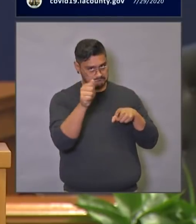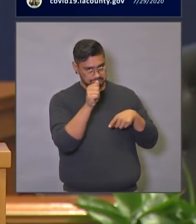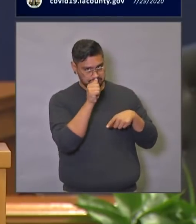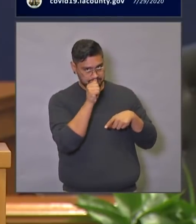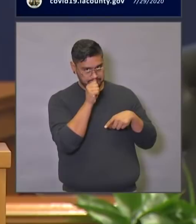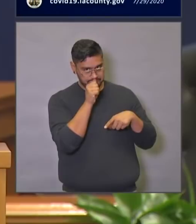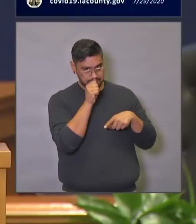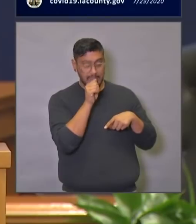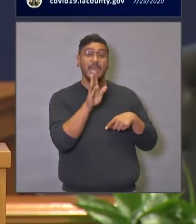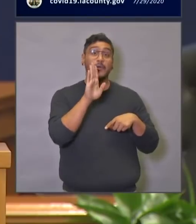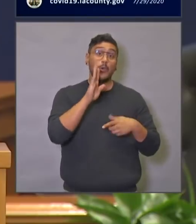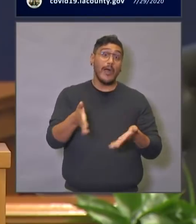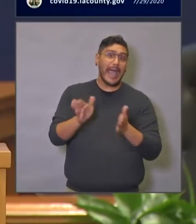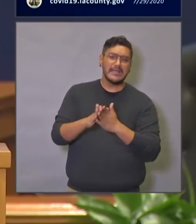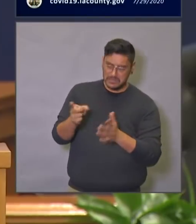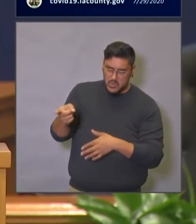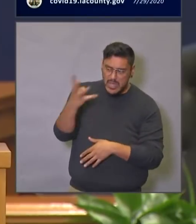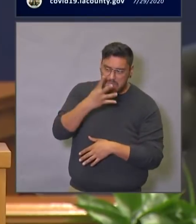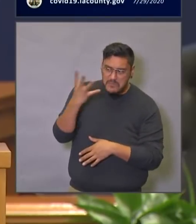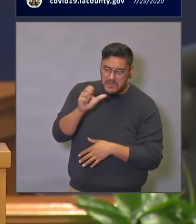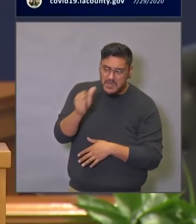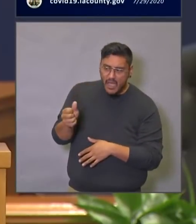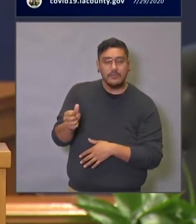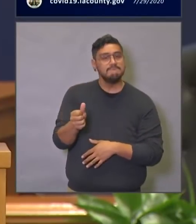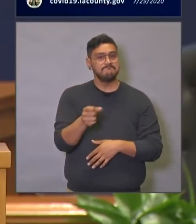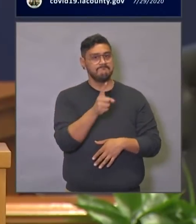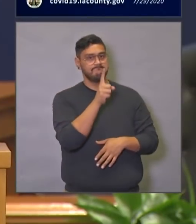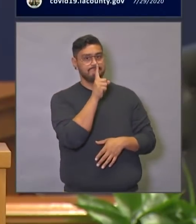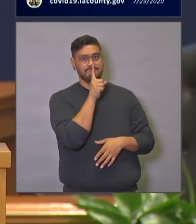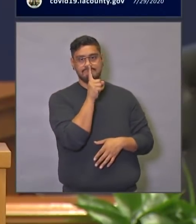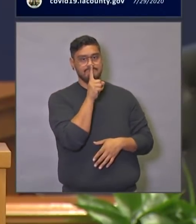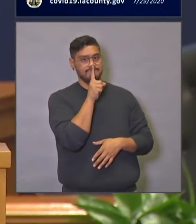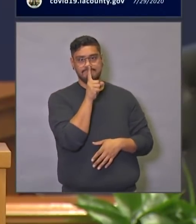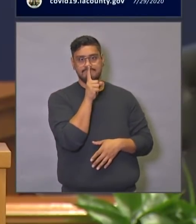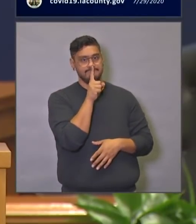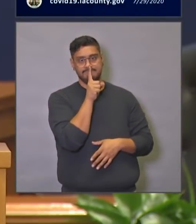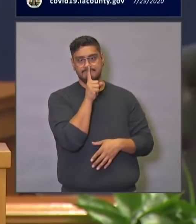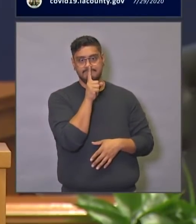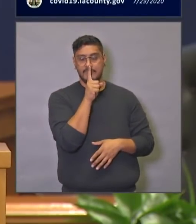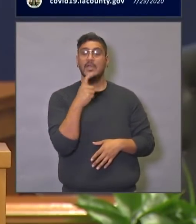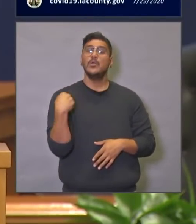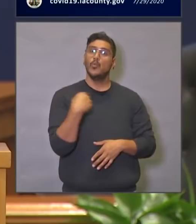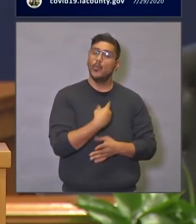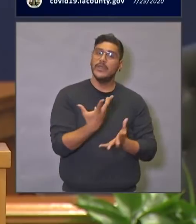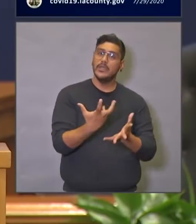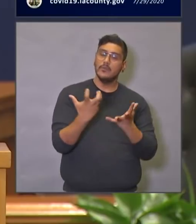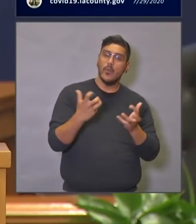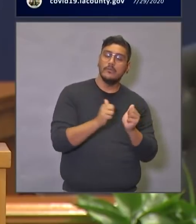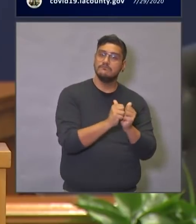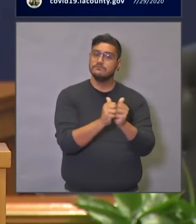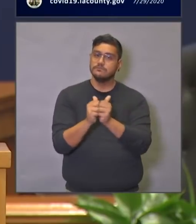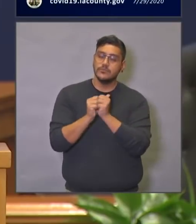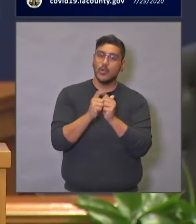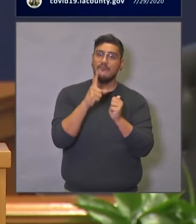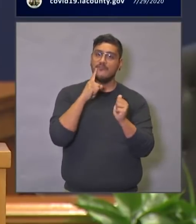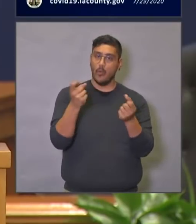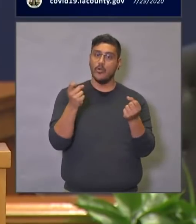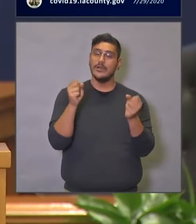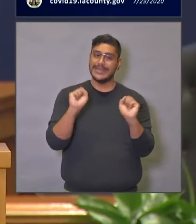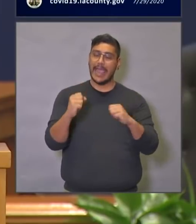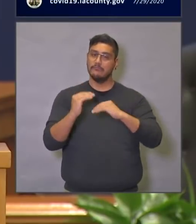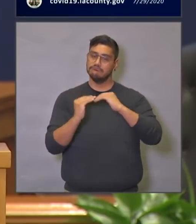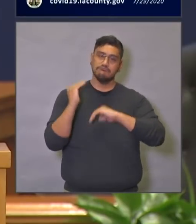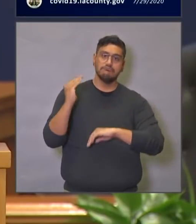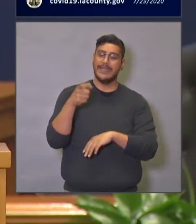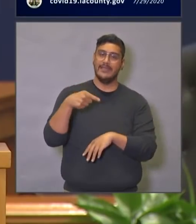estatus migratorio. Compartimos la responsabilidad colectiva de superar este momento. Así que quiero